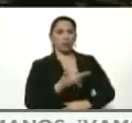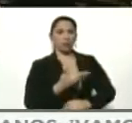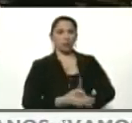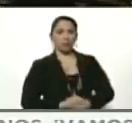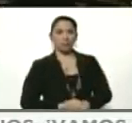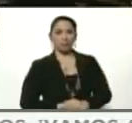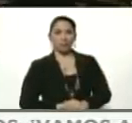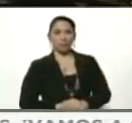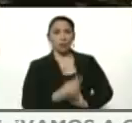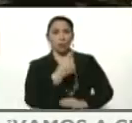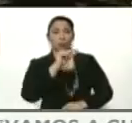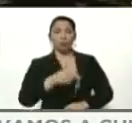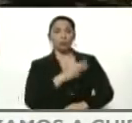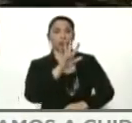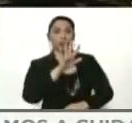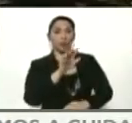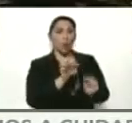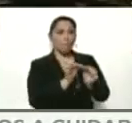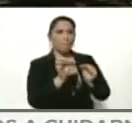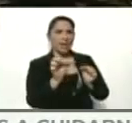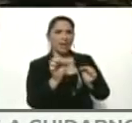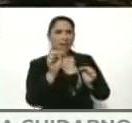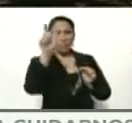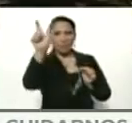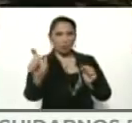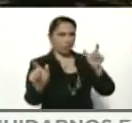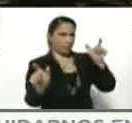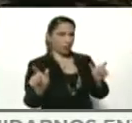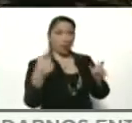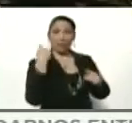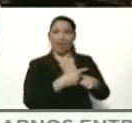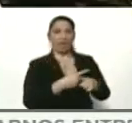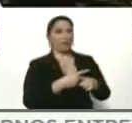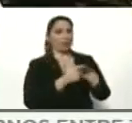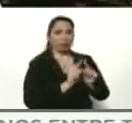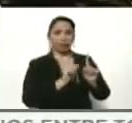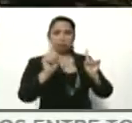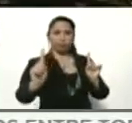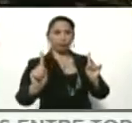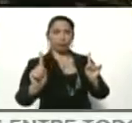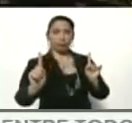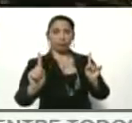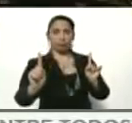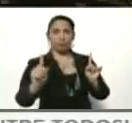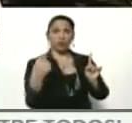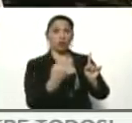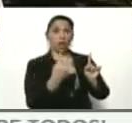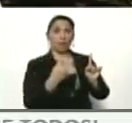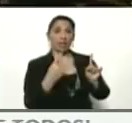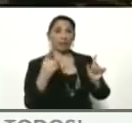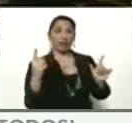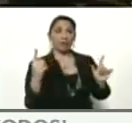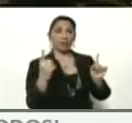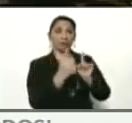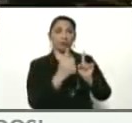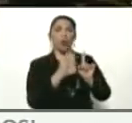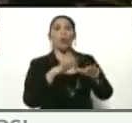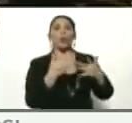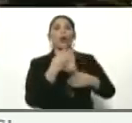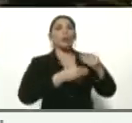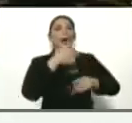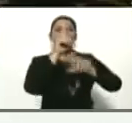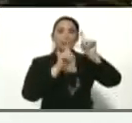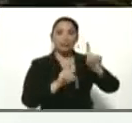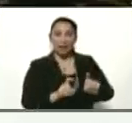de 1.5 metros entre personas, eso hay que respetarlo. Solamente se disminuye esta distancia cuando se va a hacer el examen